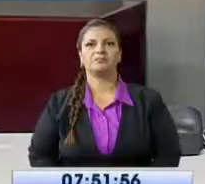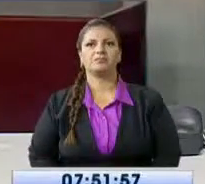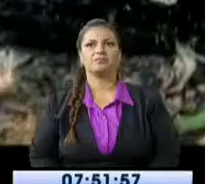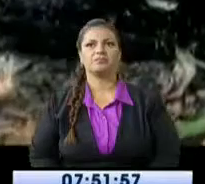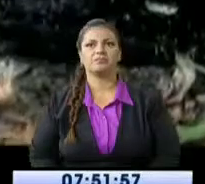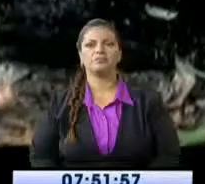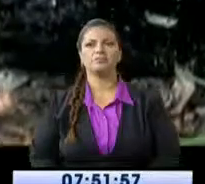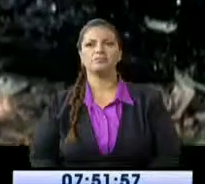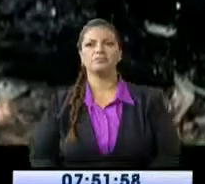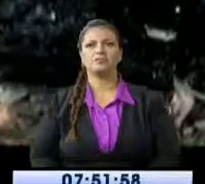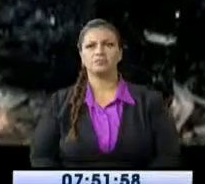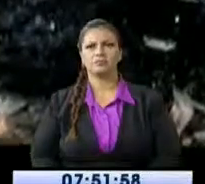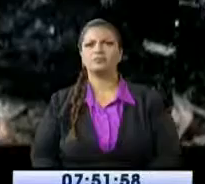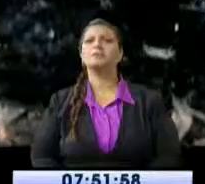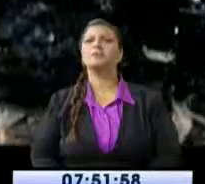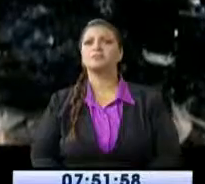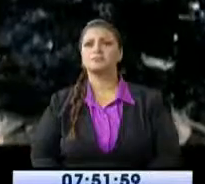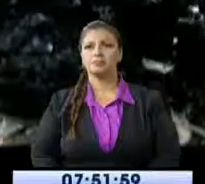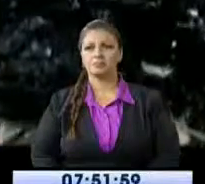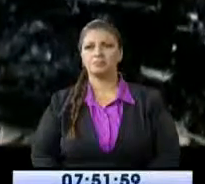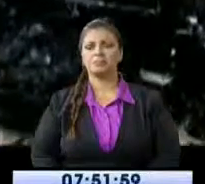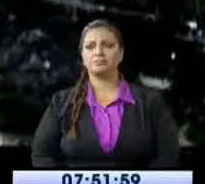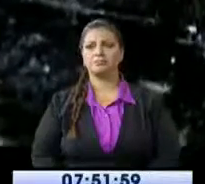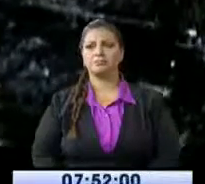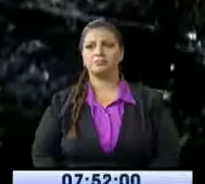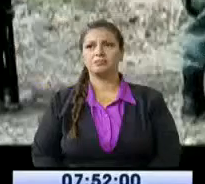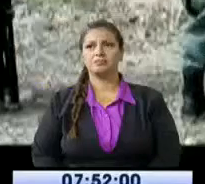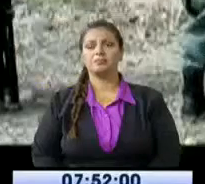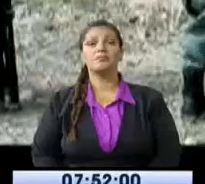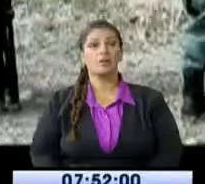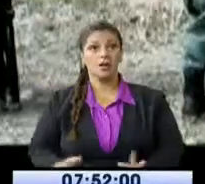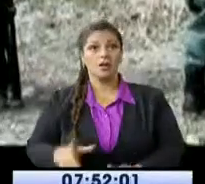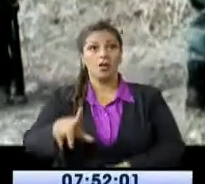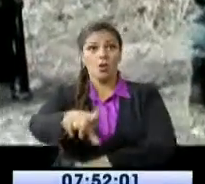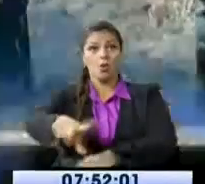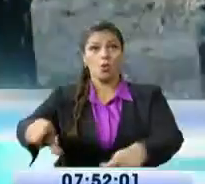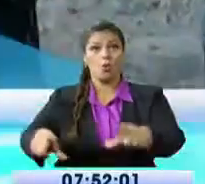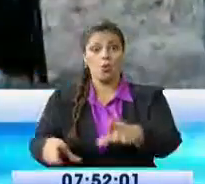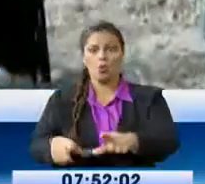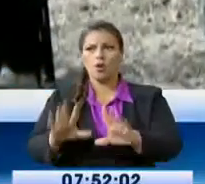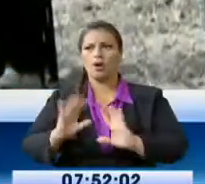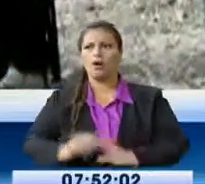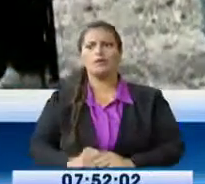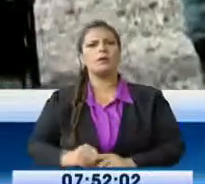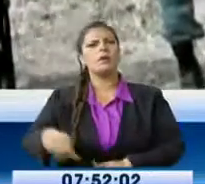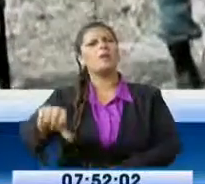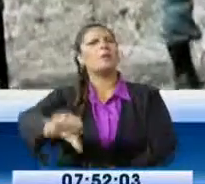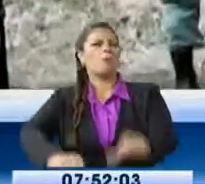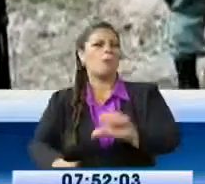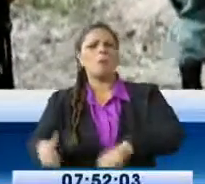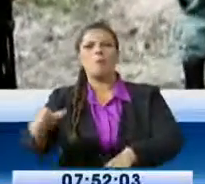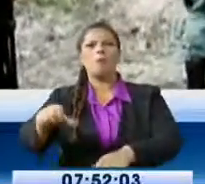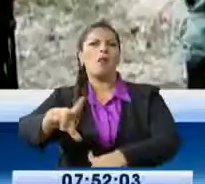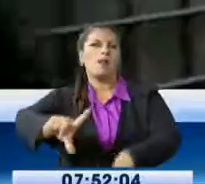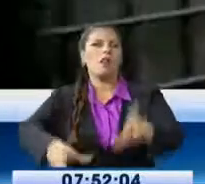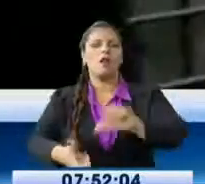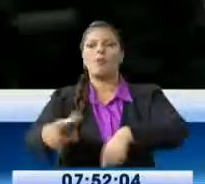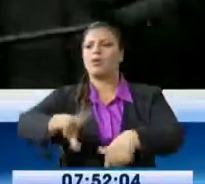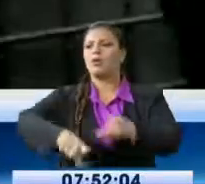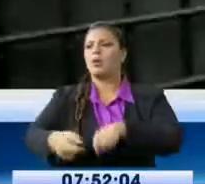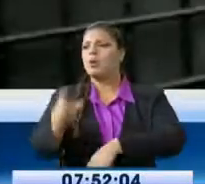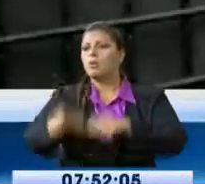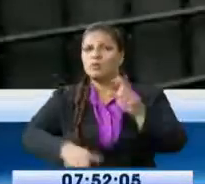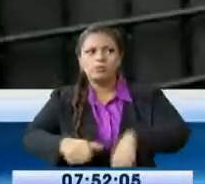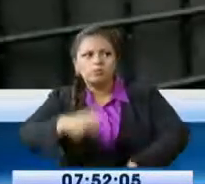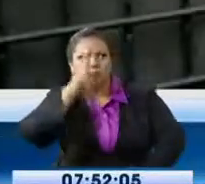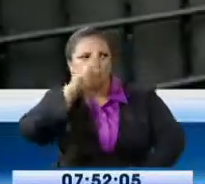Un laboratorio clandestino que presuntamente servía para procesar combustible fue desmantelado tras un patrullaje de rutina realizado